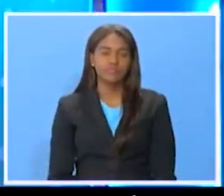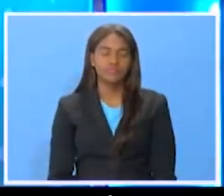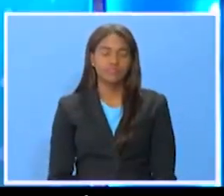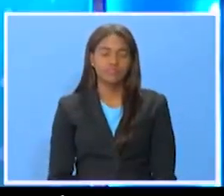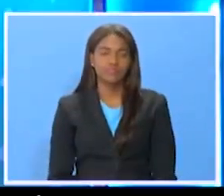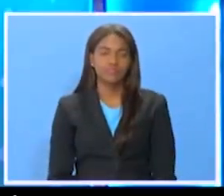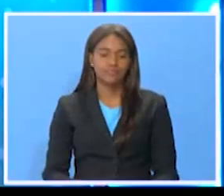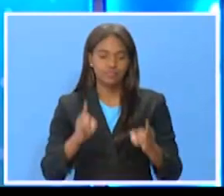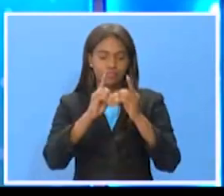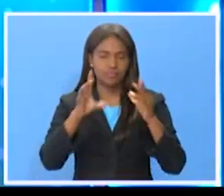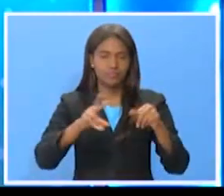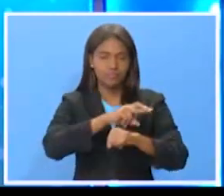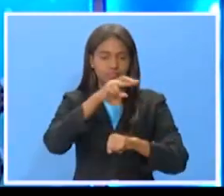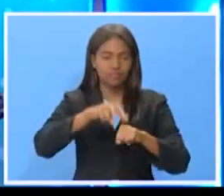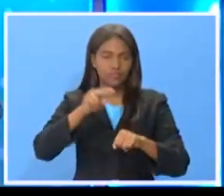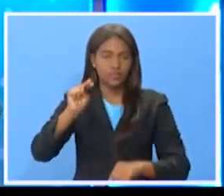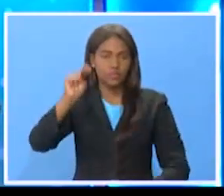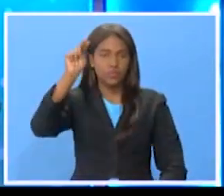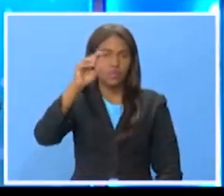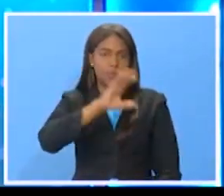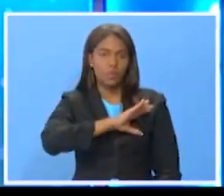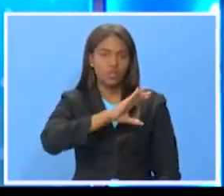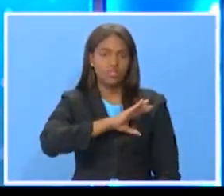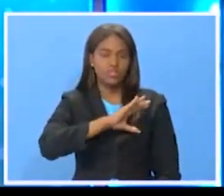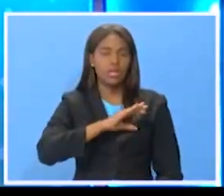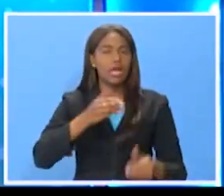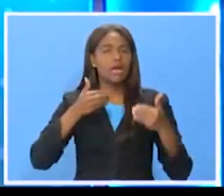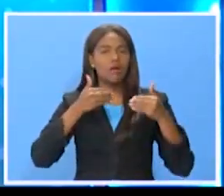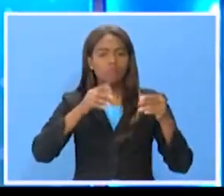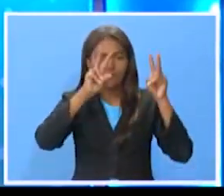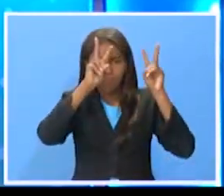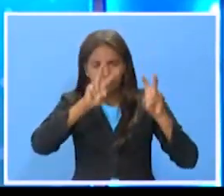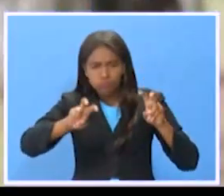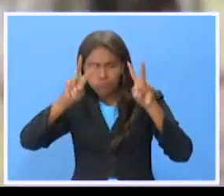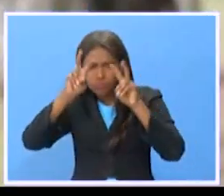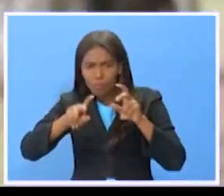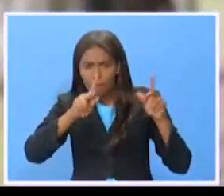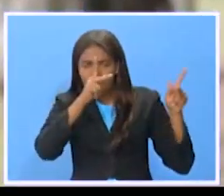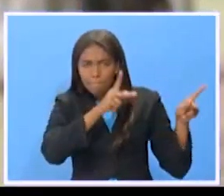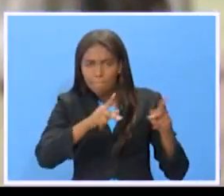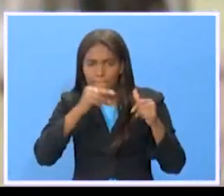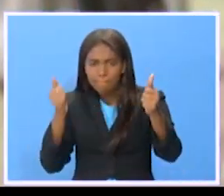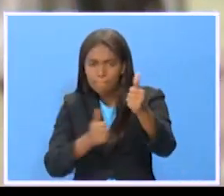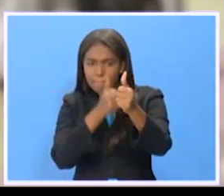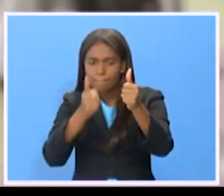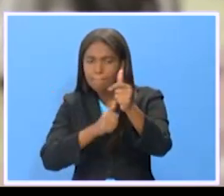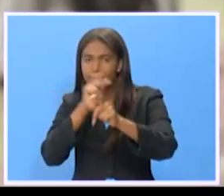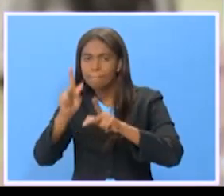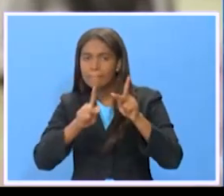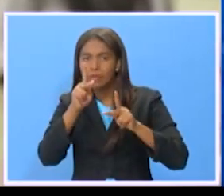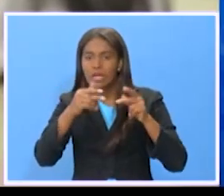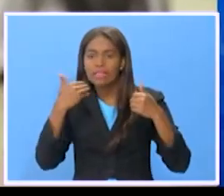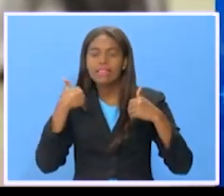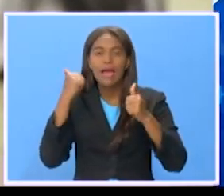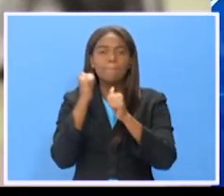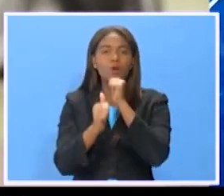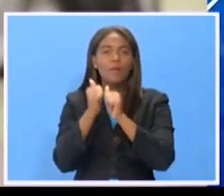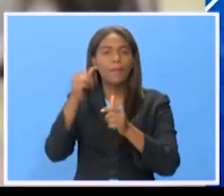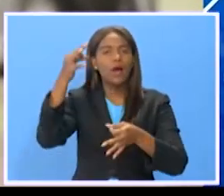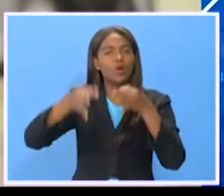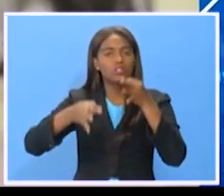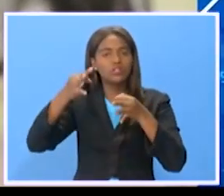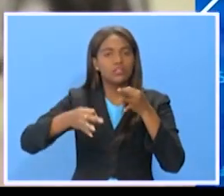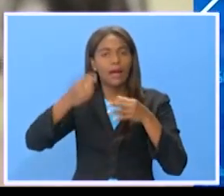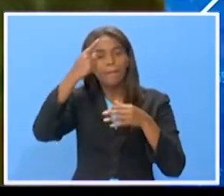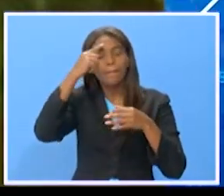En tanto, la Dirección Regional Norte de la Policía Nacional desarrolló un estratégico plan de búsqueda de personas con conflictos con la ley con la finalidad de